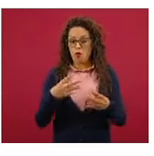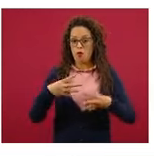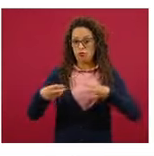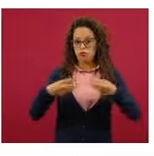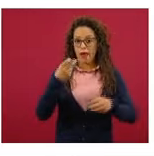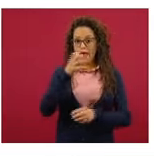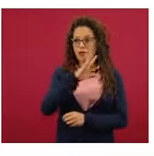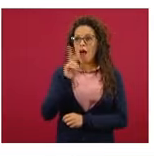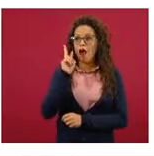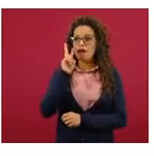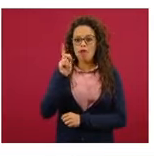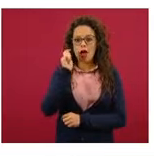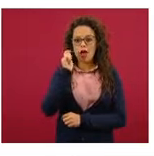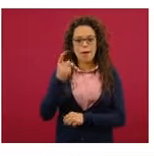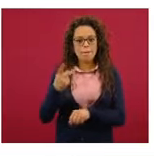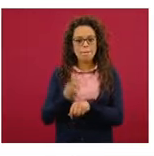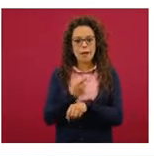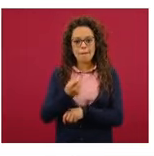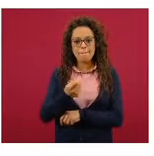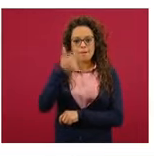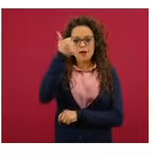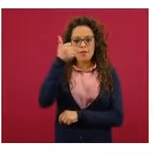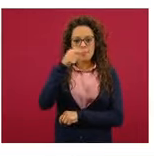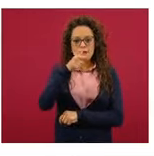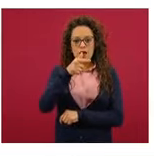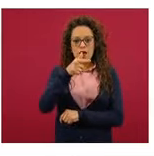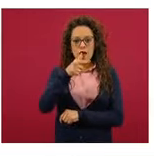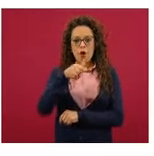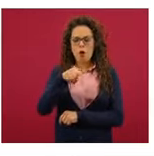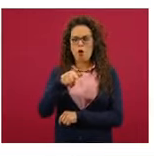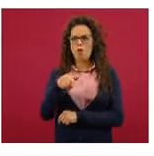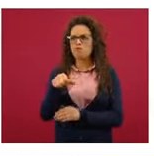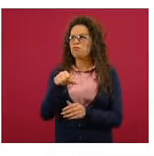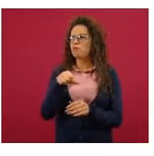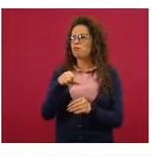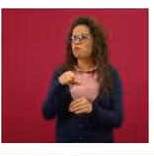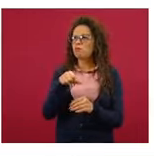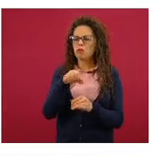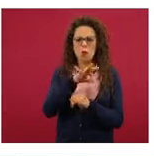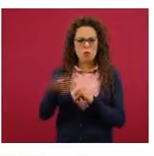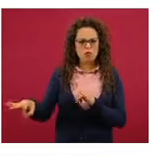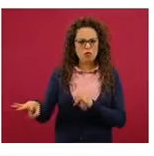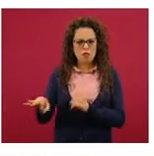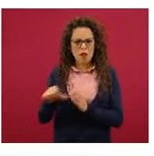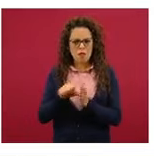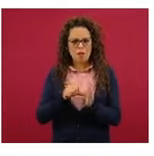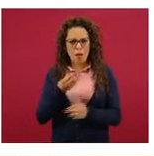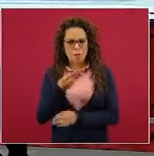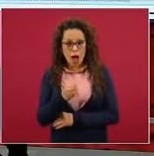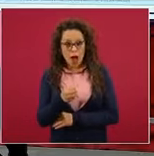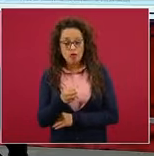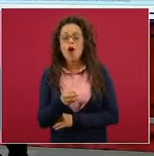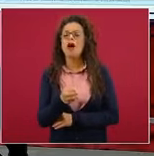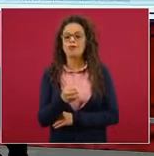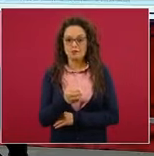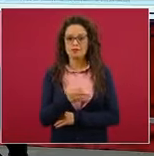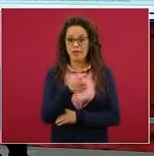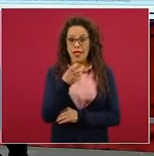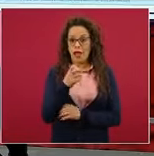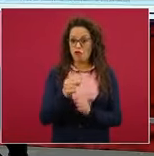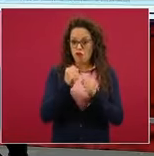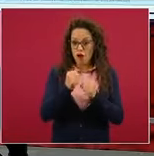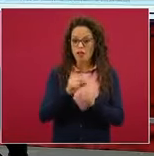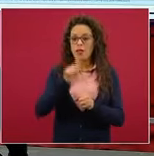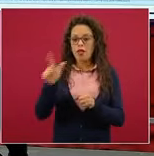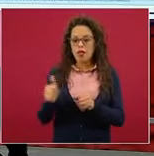el primer pico que en su momento tuvieron ahí para fines de mayo. Y está clasificado también como transmisión comunitaria. Veamos